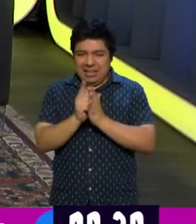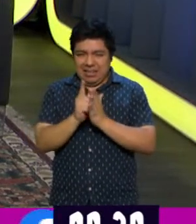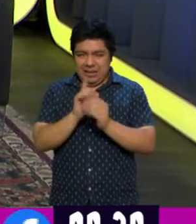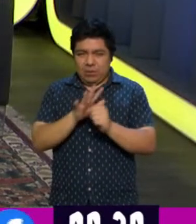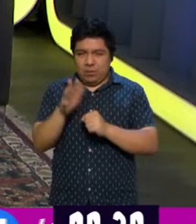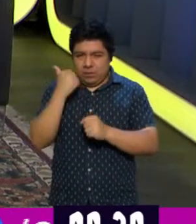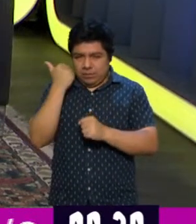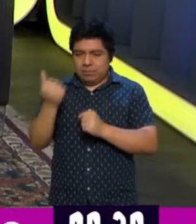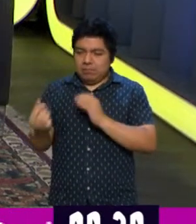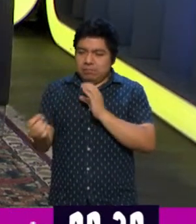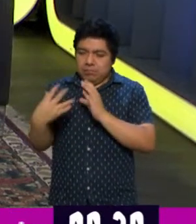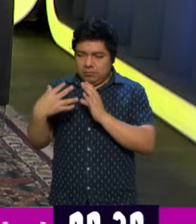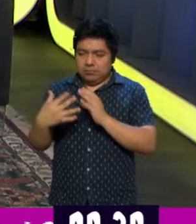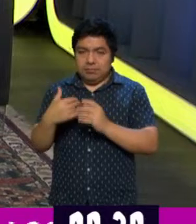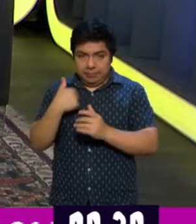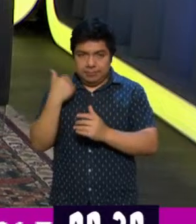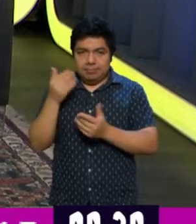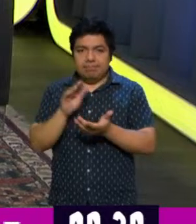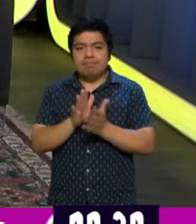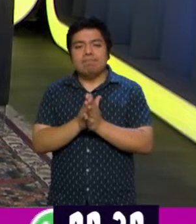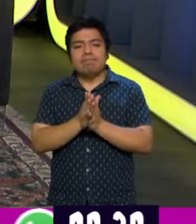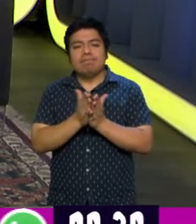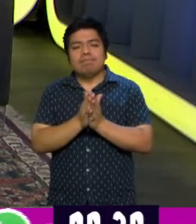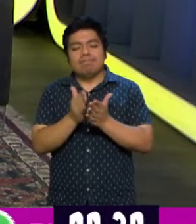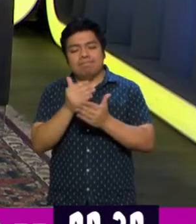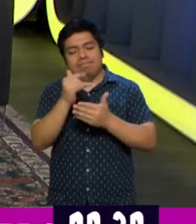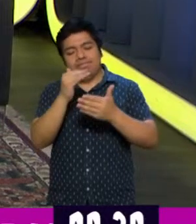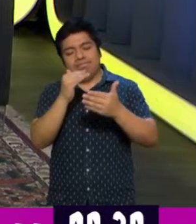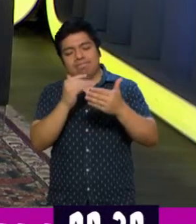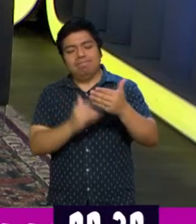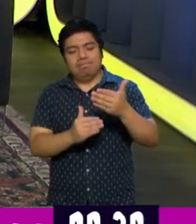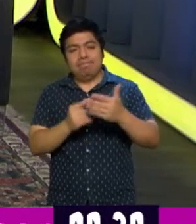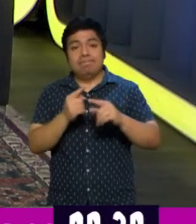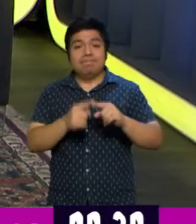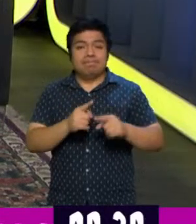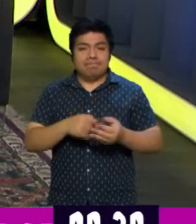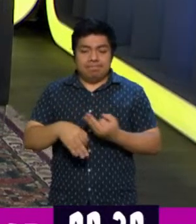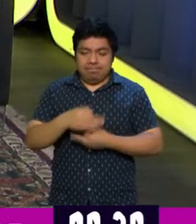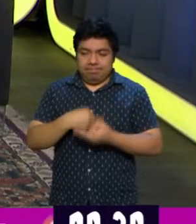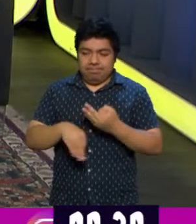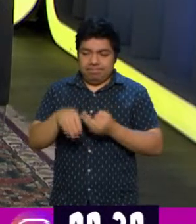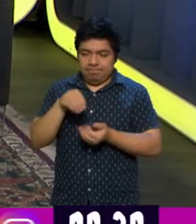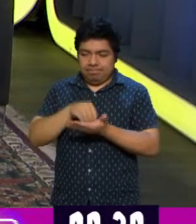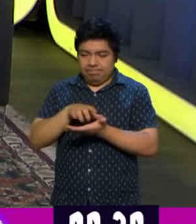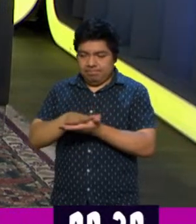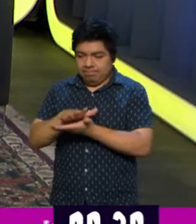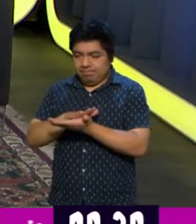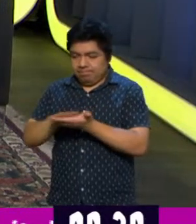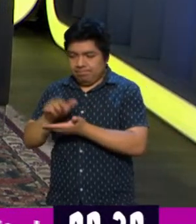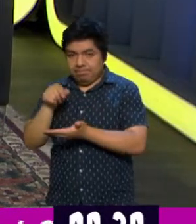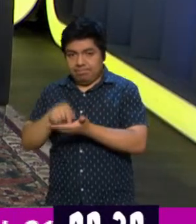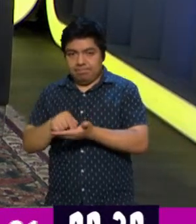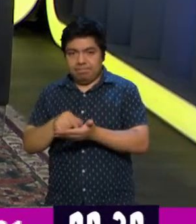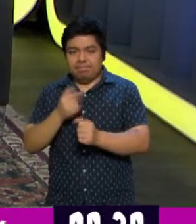mucho gusto escriban para decirles una bibliografía de dónde vienen estas citas convertidas